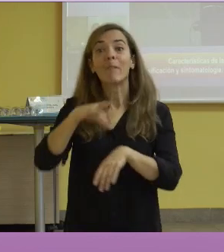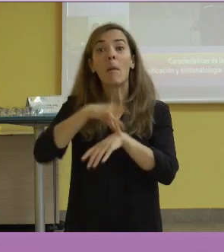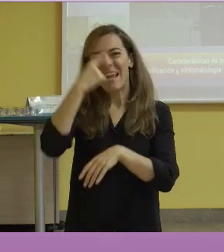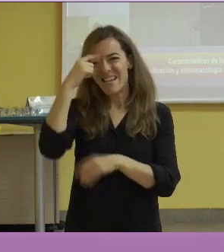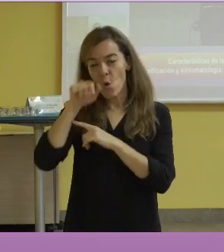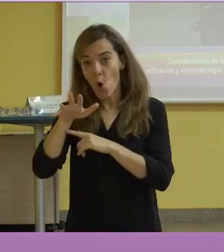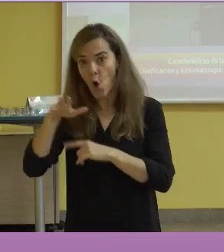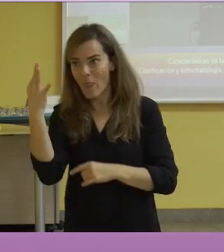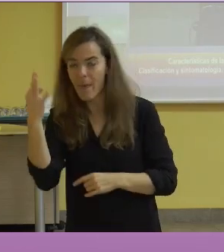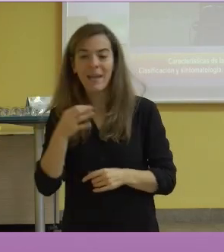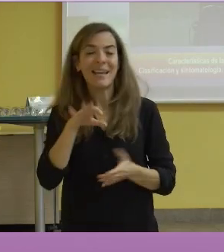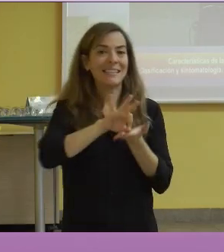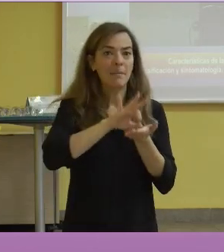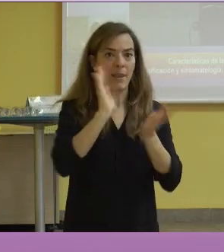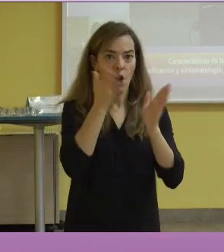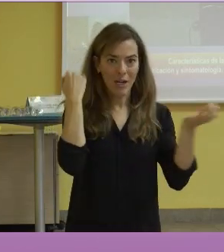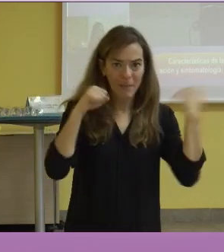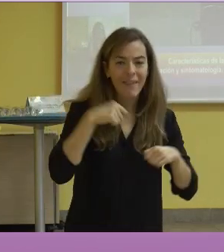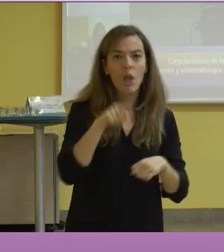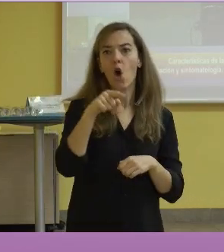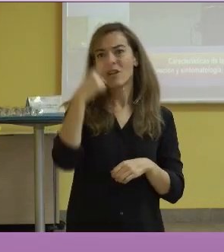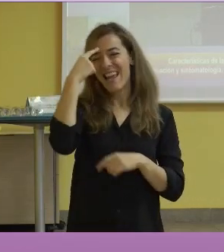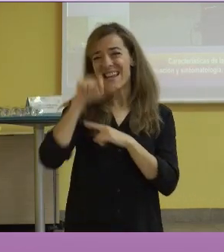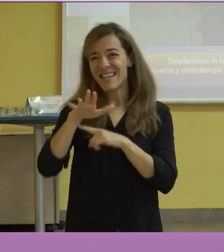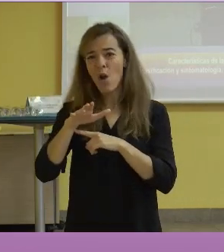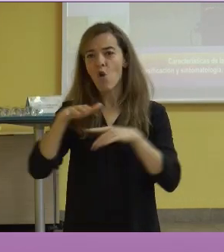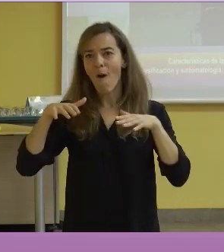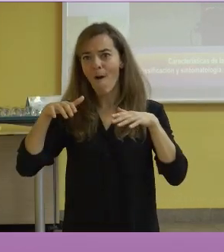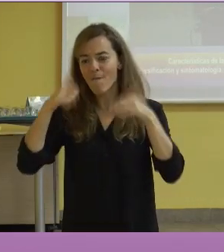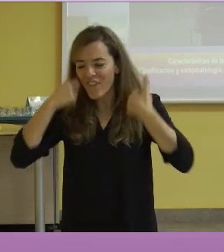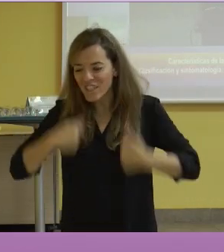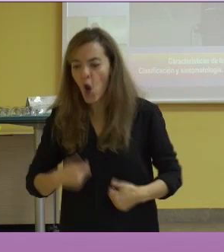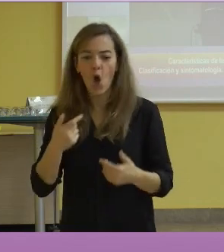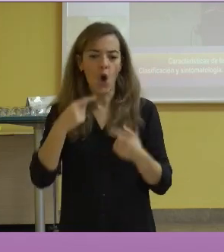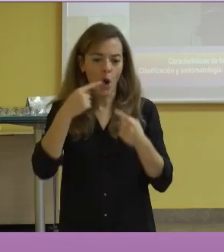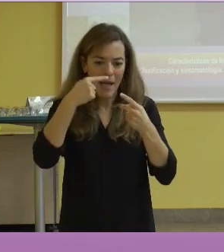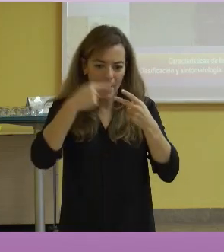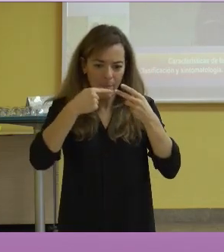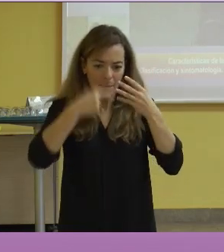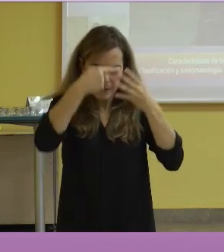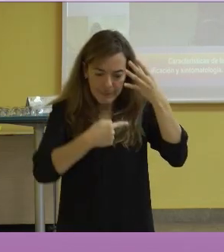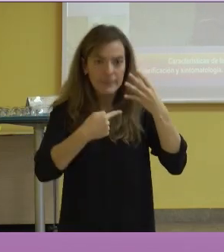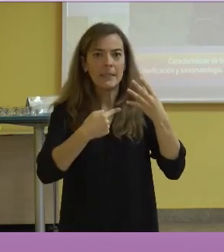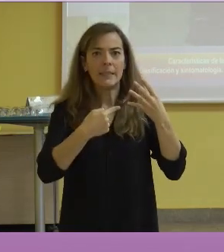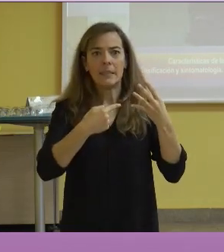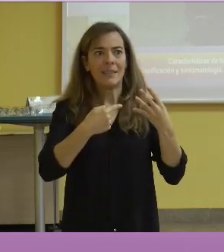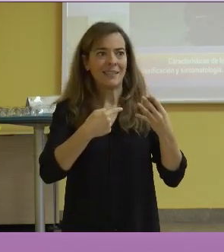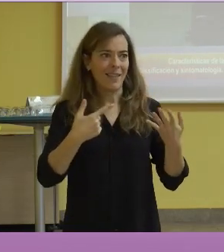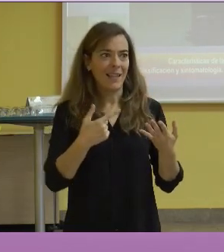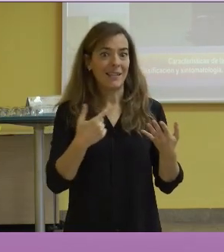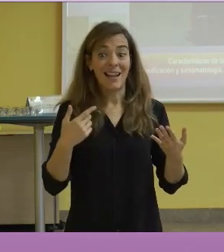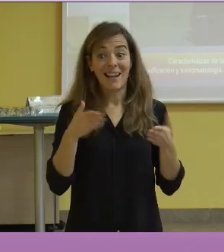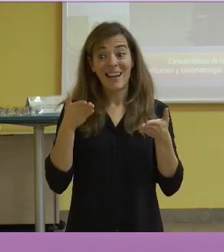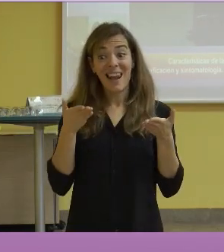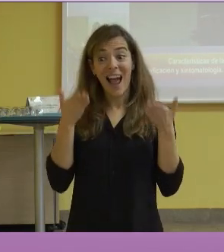servicio de rehabilitación, tiene que haber neurofisiólogo, tiene que haber unidades, es decir, tienen que estar cubiertos, digamos, todas las patas, ¿no?, que necesita la